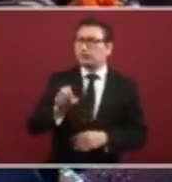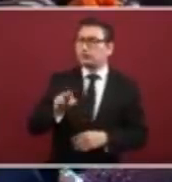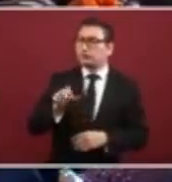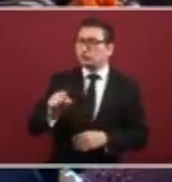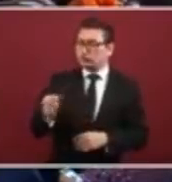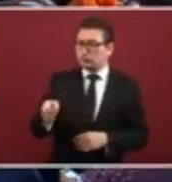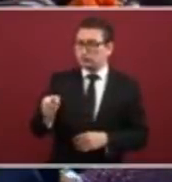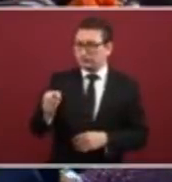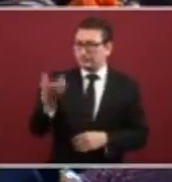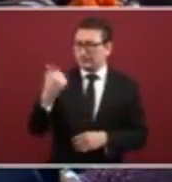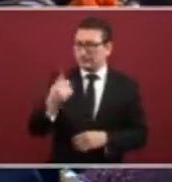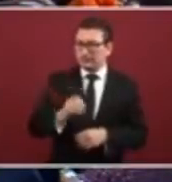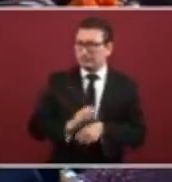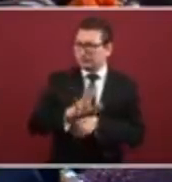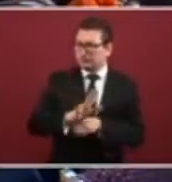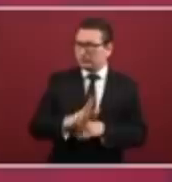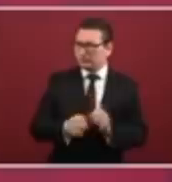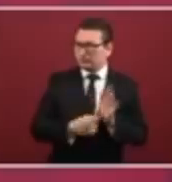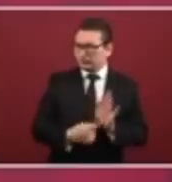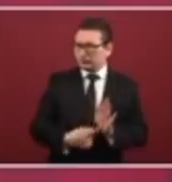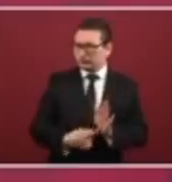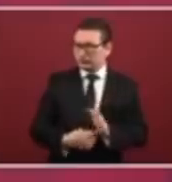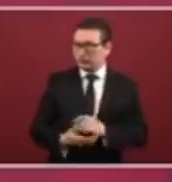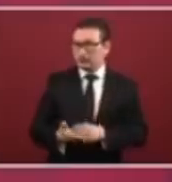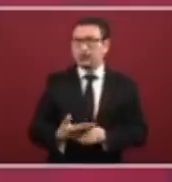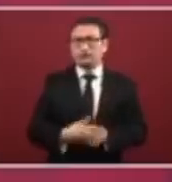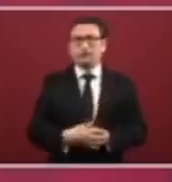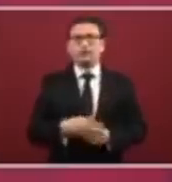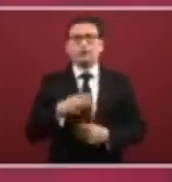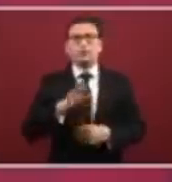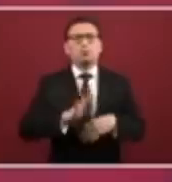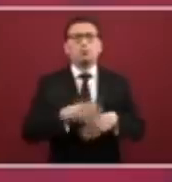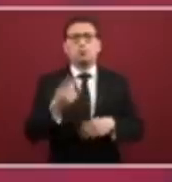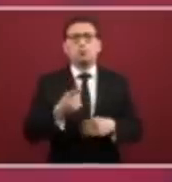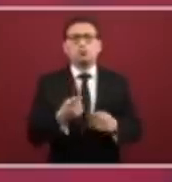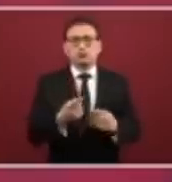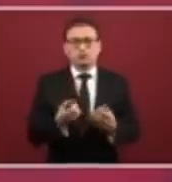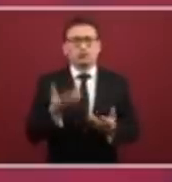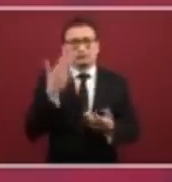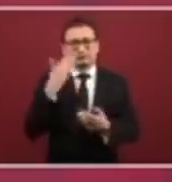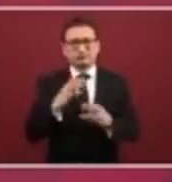nos presentaron hoy, porque se están reuniendo